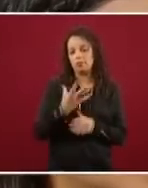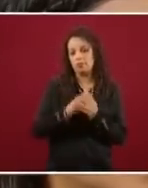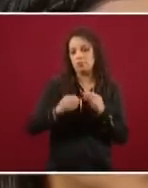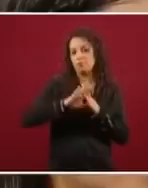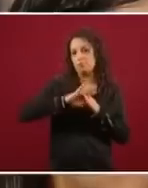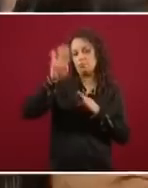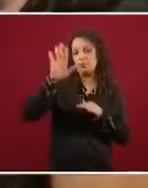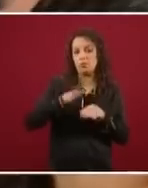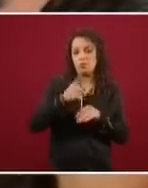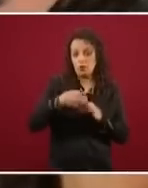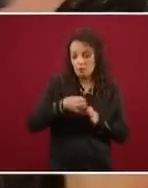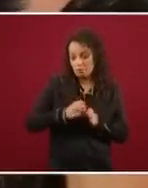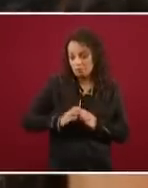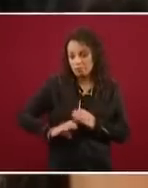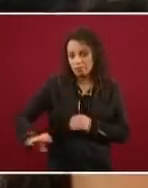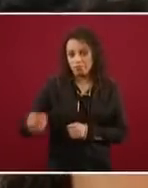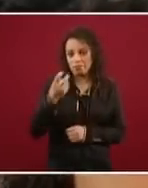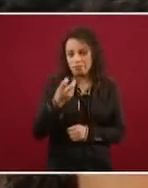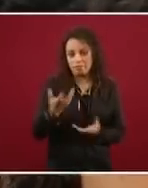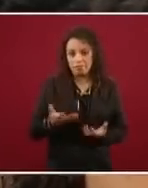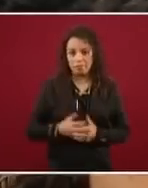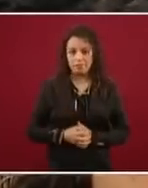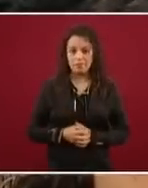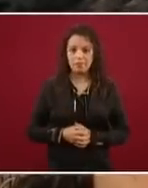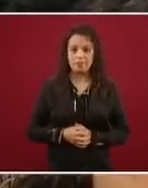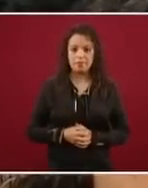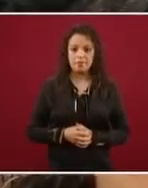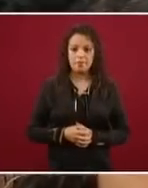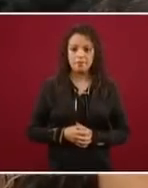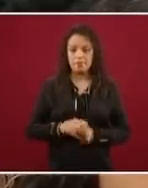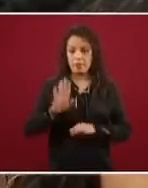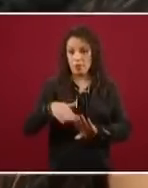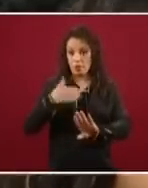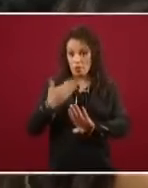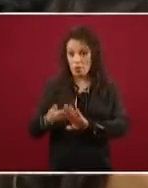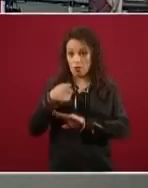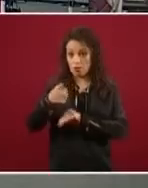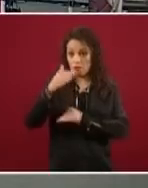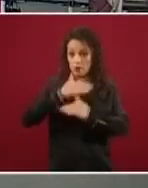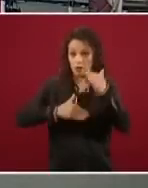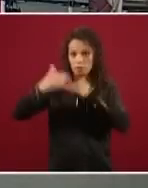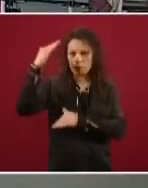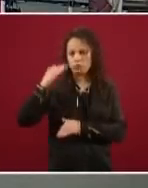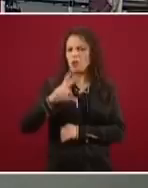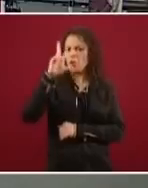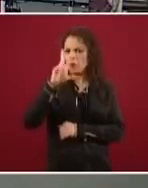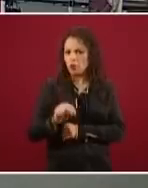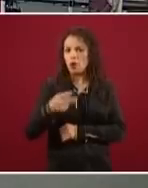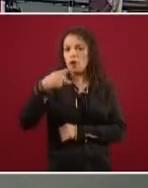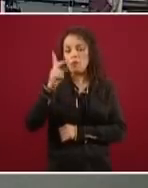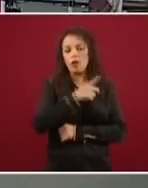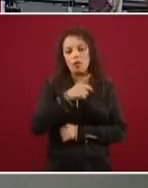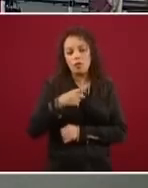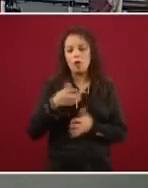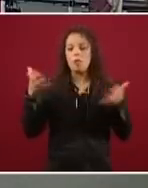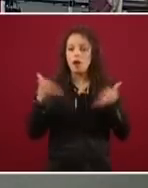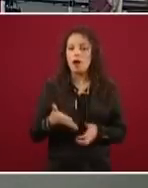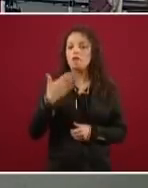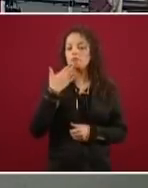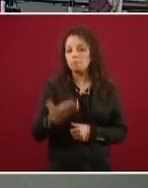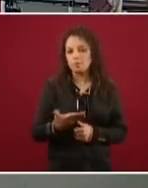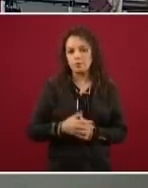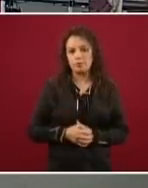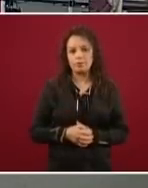esto no estaban contra el progreso está en contra que se hagan las cosas bien sí pero nosotros no hemos hecho nada